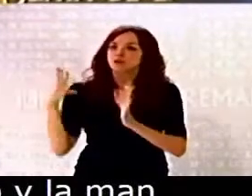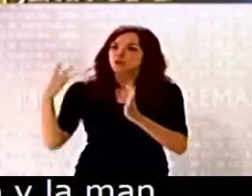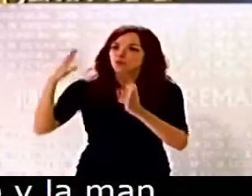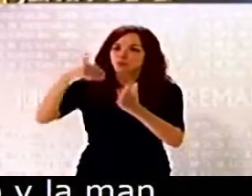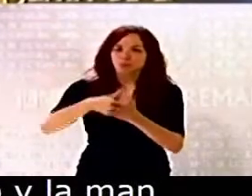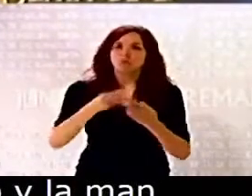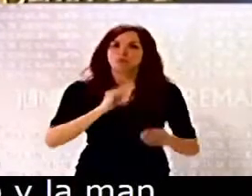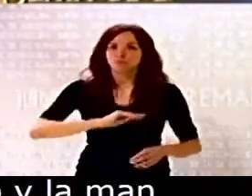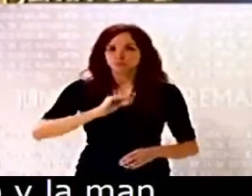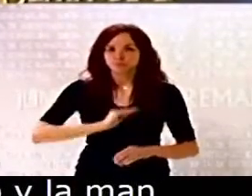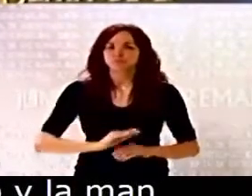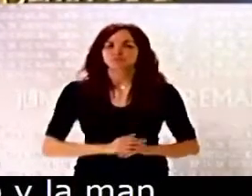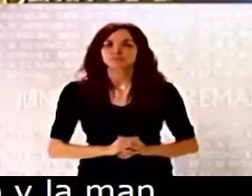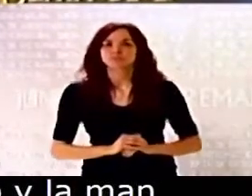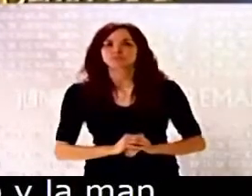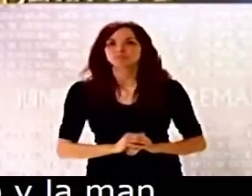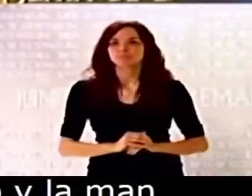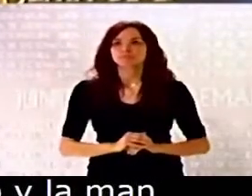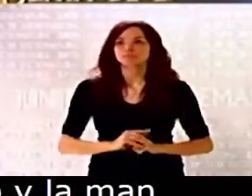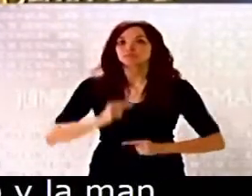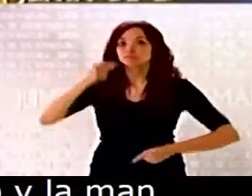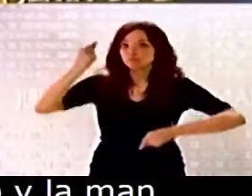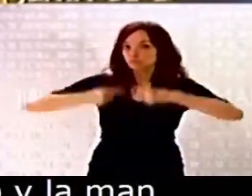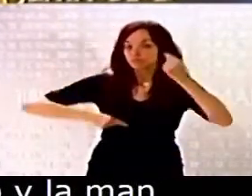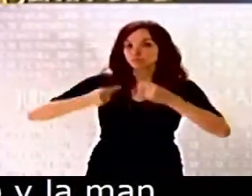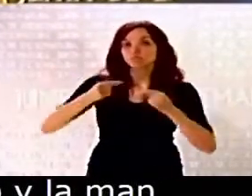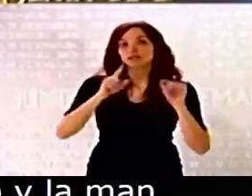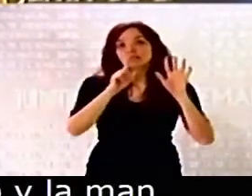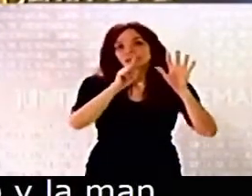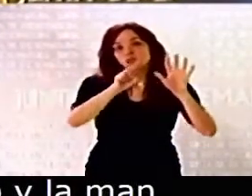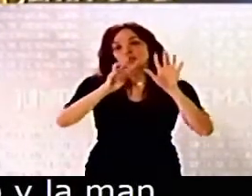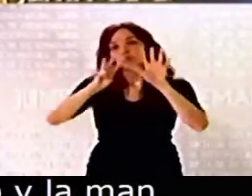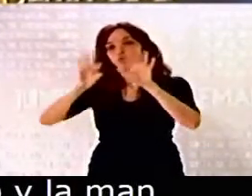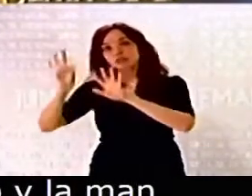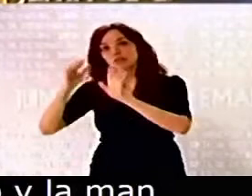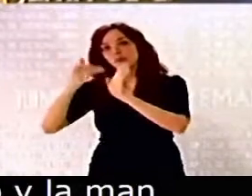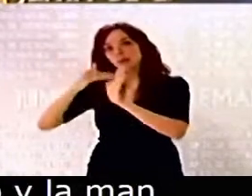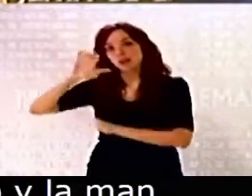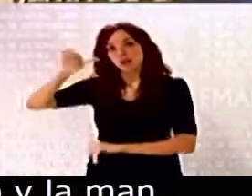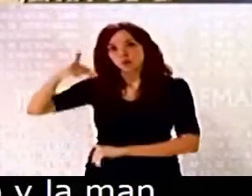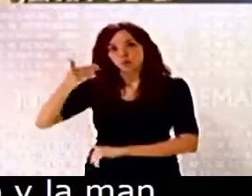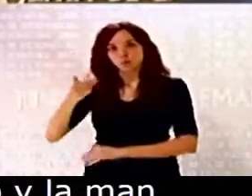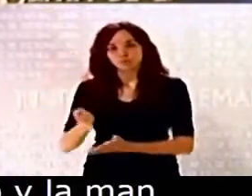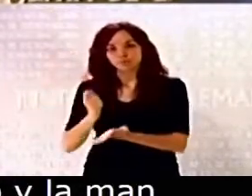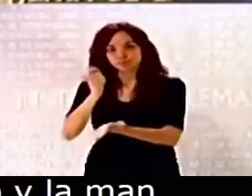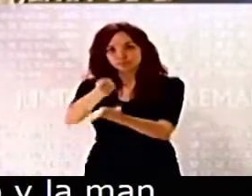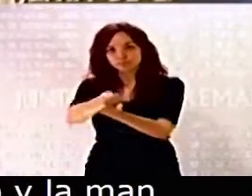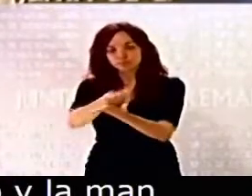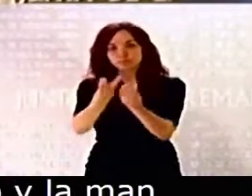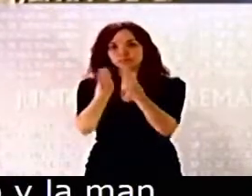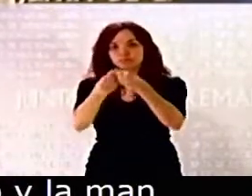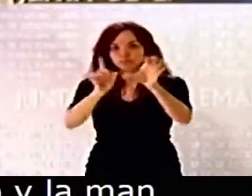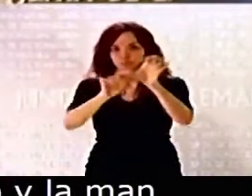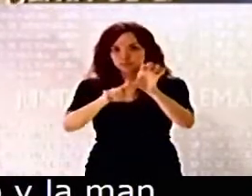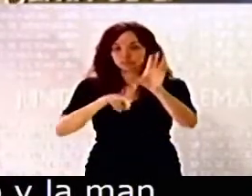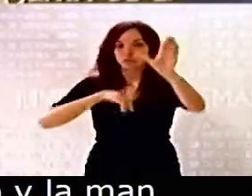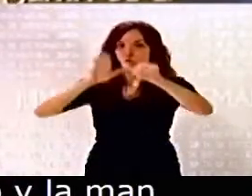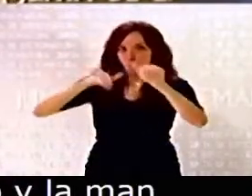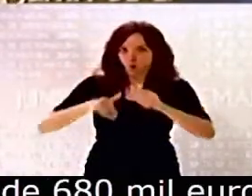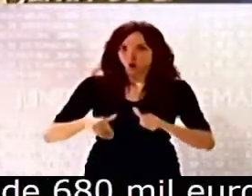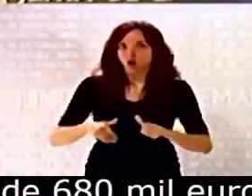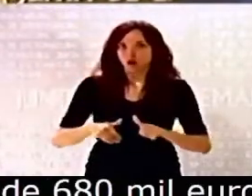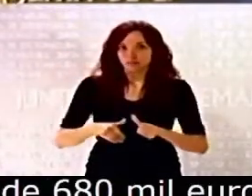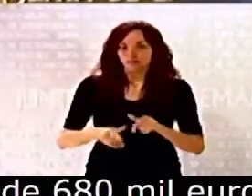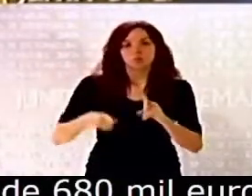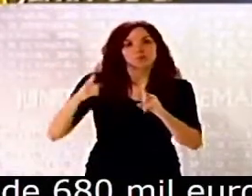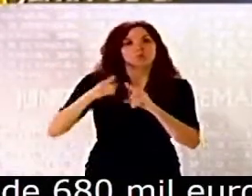tiempo. Con un presupuesto de 680.000 euros, la Junta de Extremadura convoca para que las mancomunidades